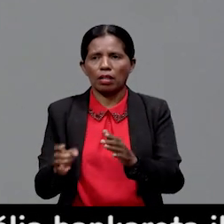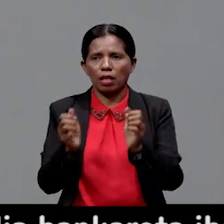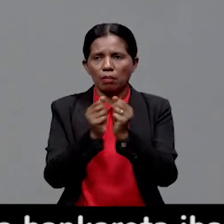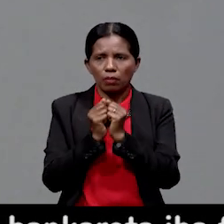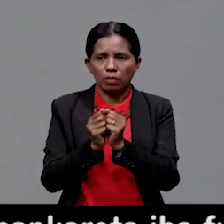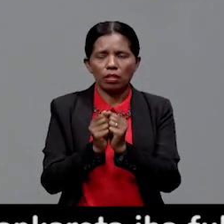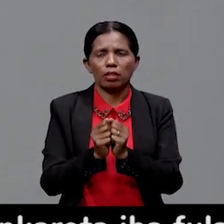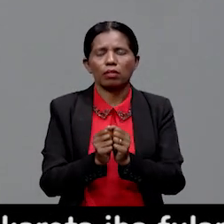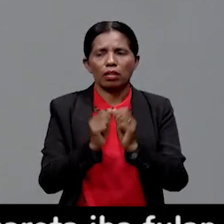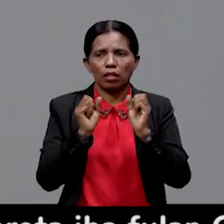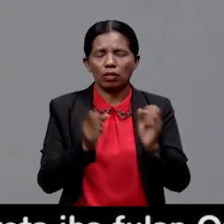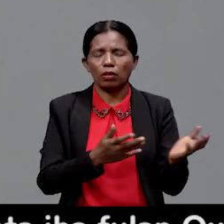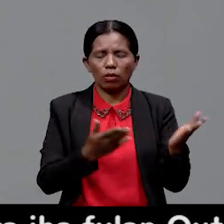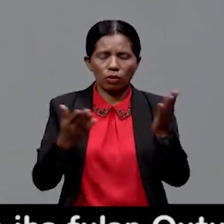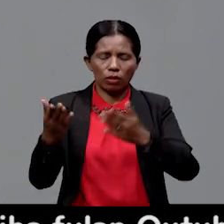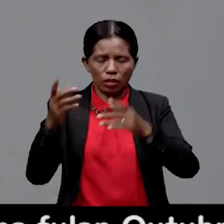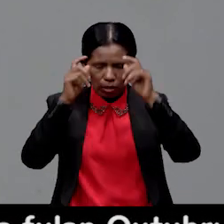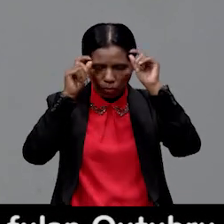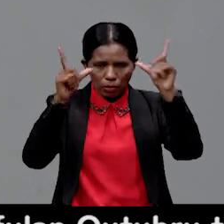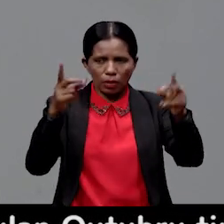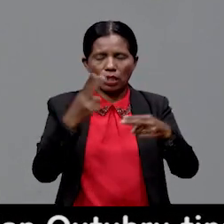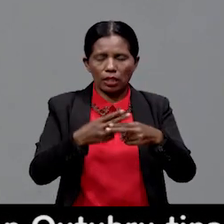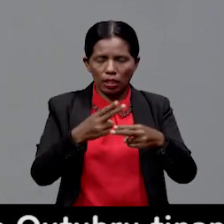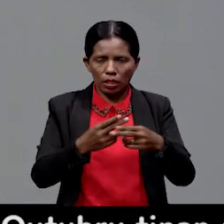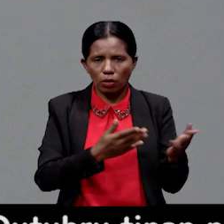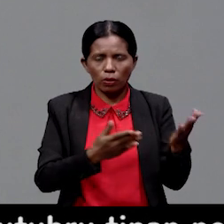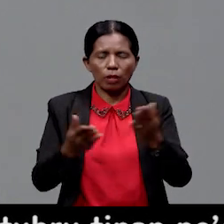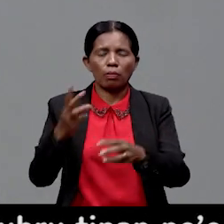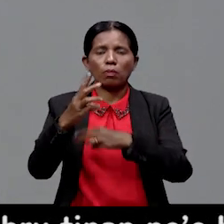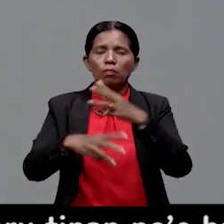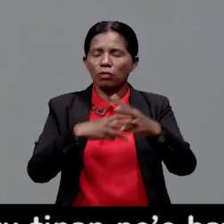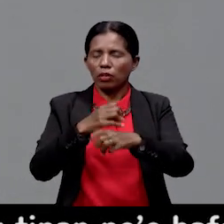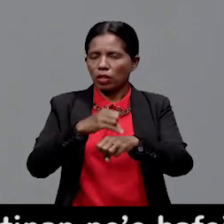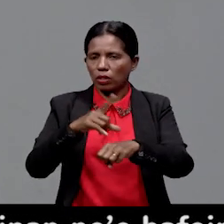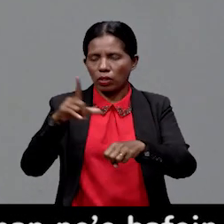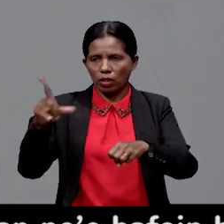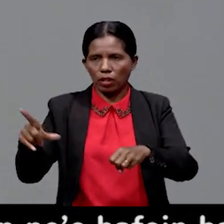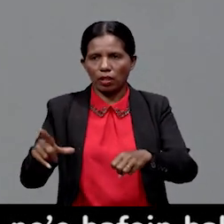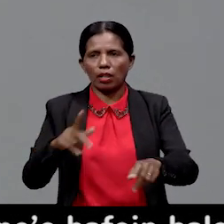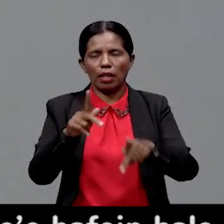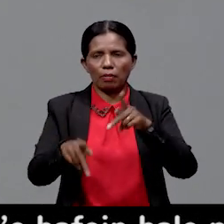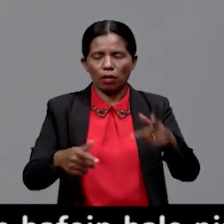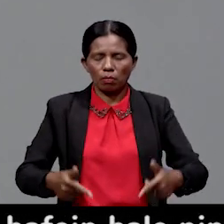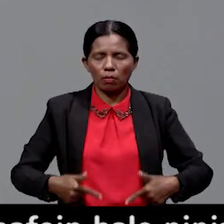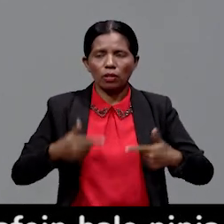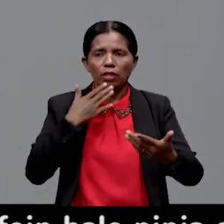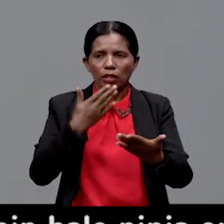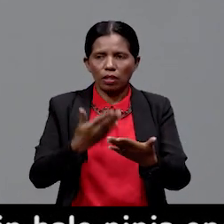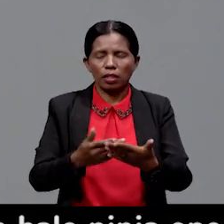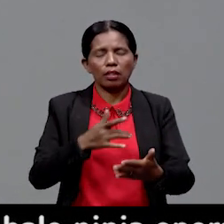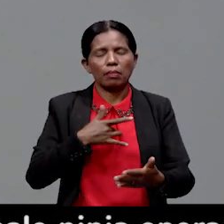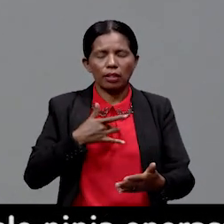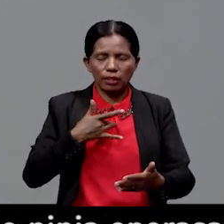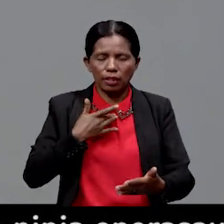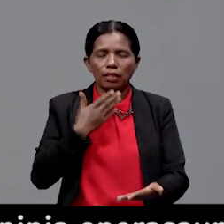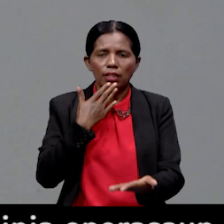se forza ahí para tu loro Timor, ni en el moro en el mundo internacional, los moros en el nacional, poco en el moro tía, hasta poco en el presente y un conani